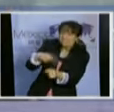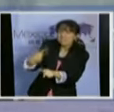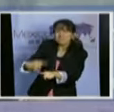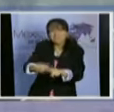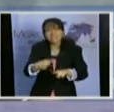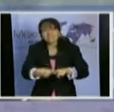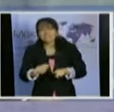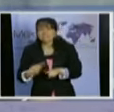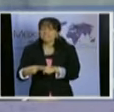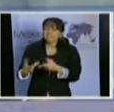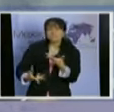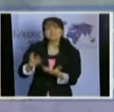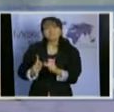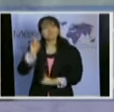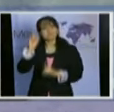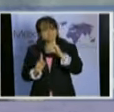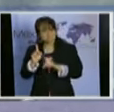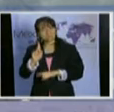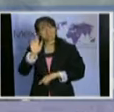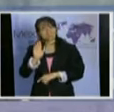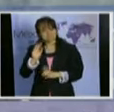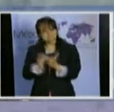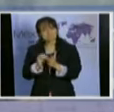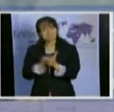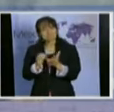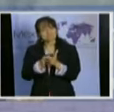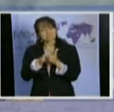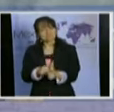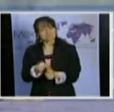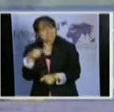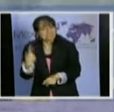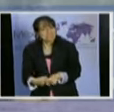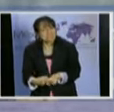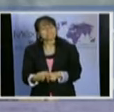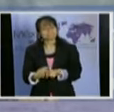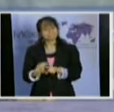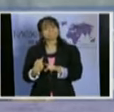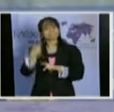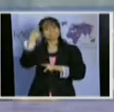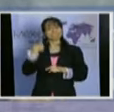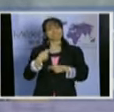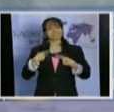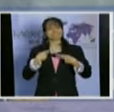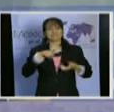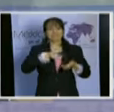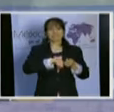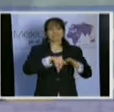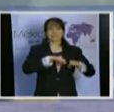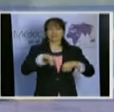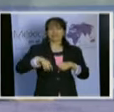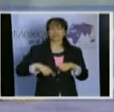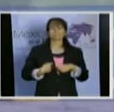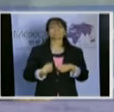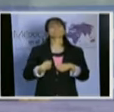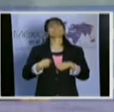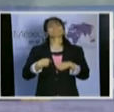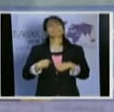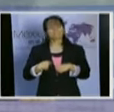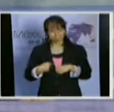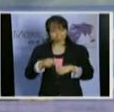de instancias del aparato público, a reconocer que la sociedad civil, sus representantes,